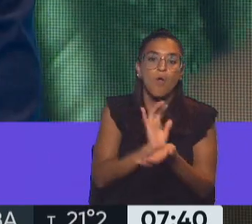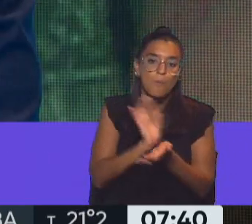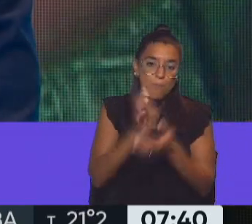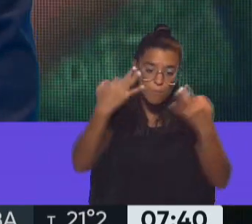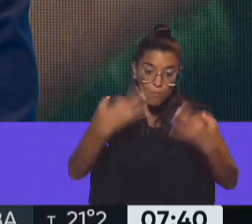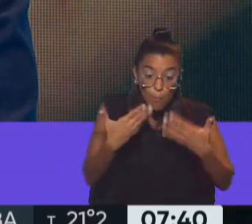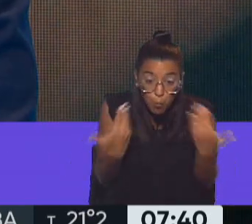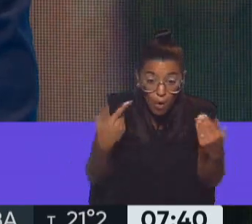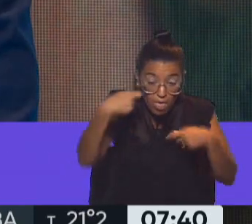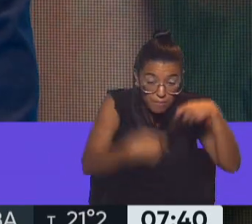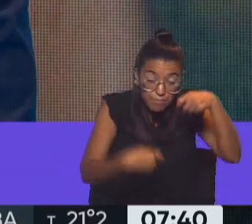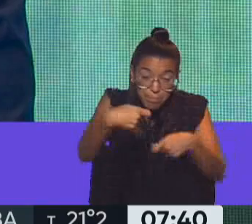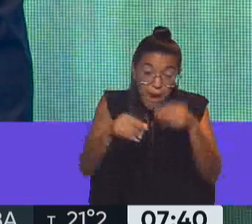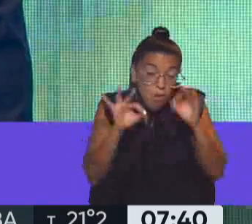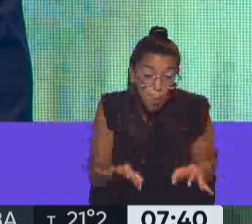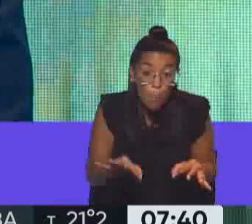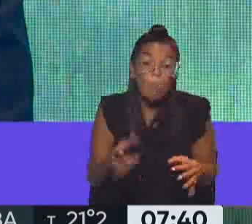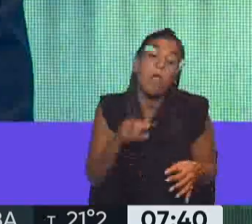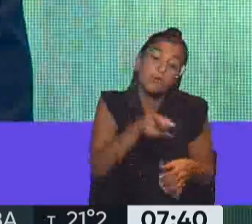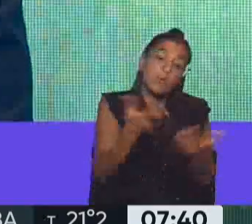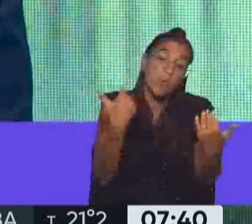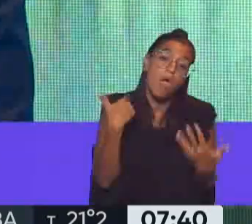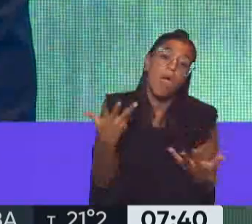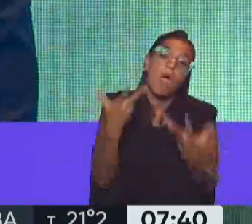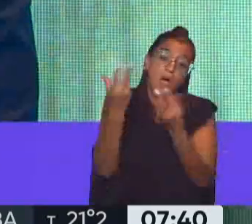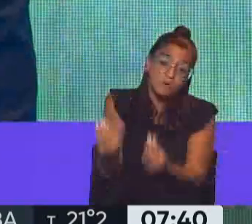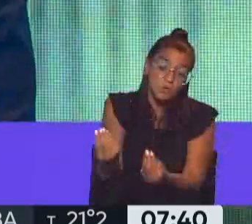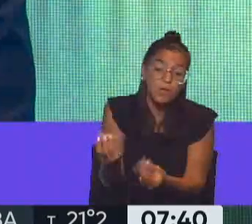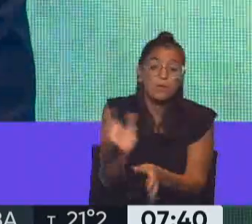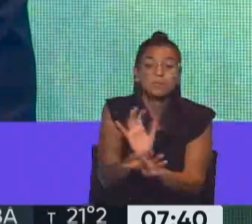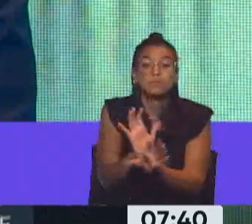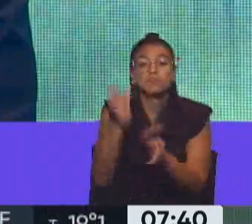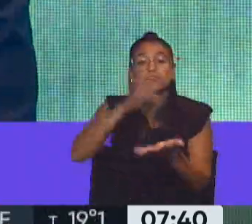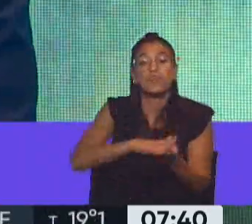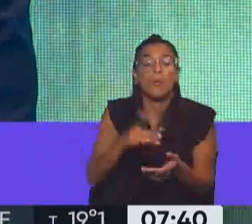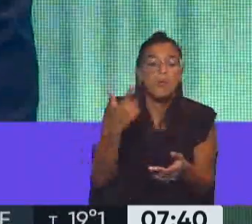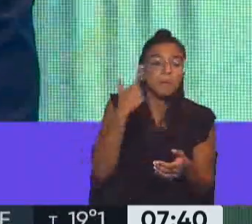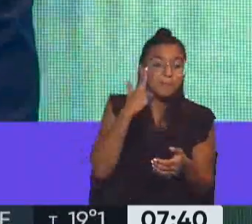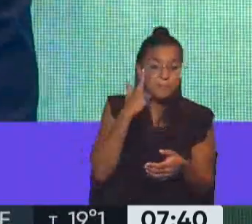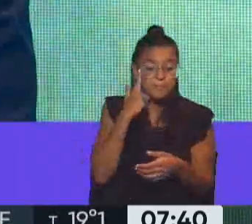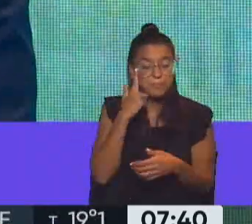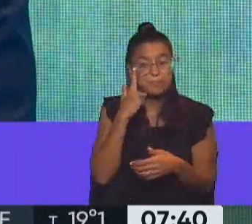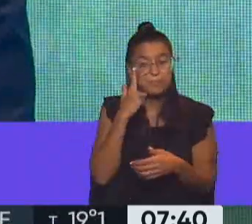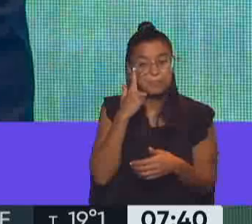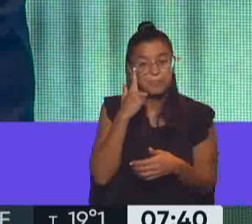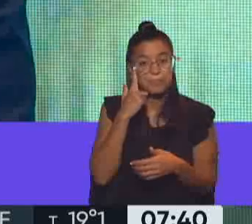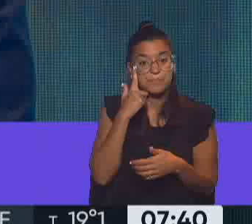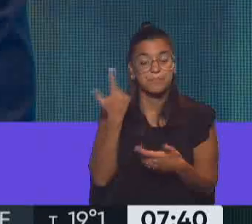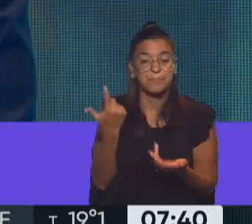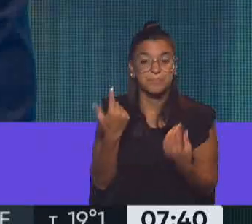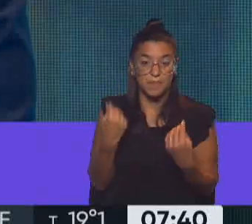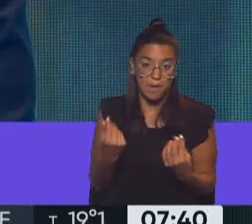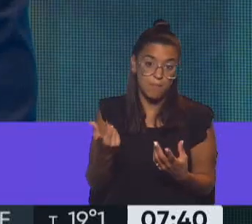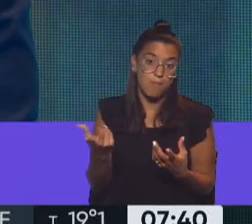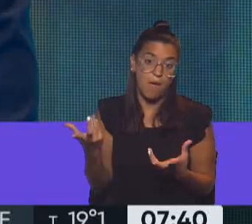supuestos cumplibles en el tiempo, y entonces eso en parte puede ayudar desde el punto de vista de las expectativas a que los